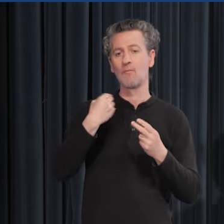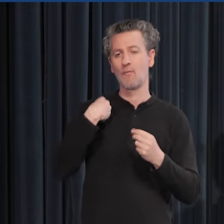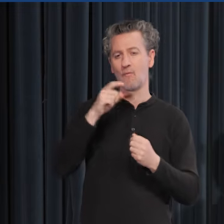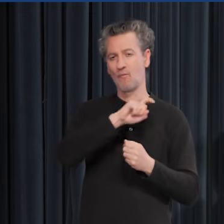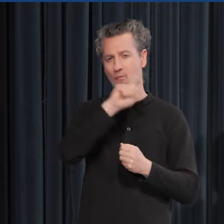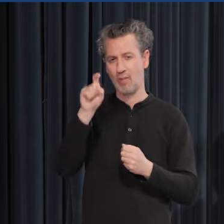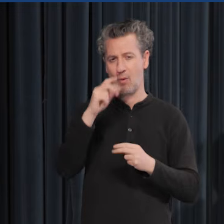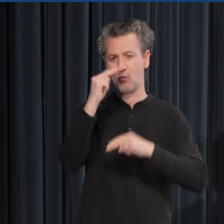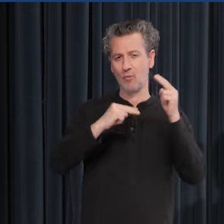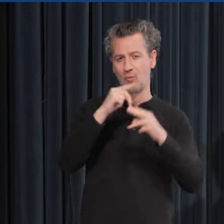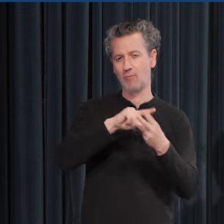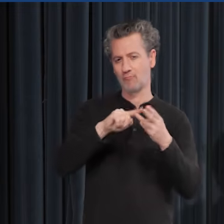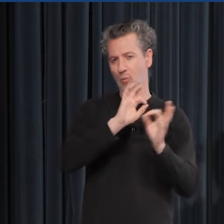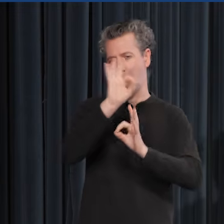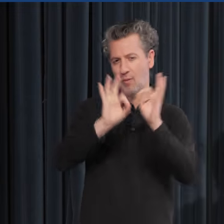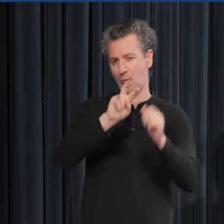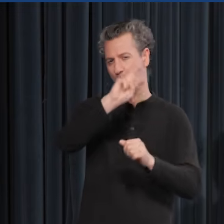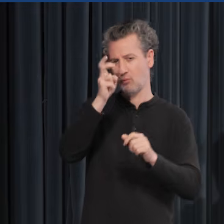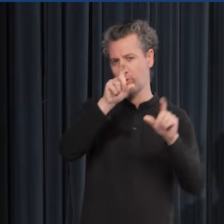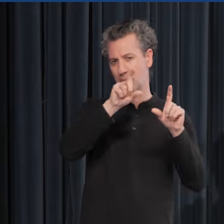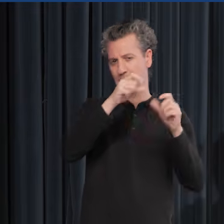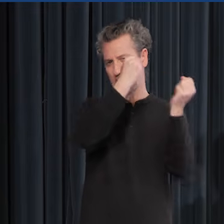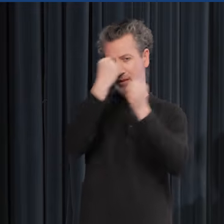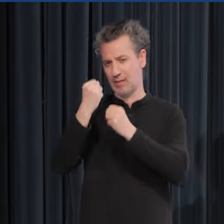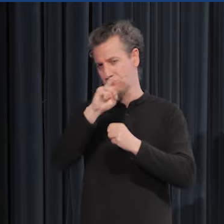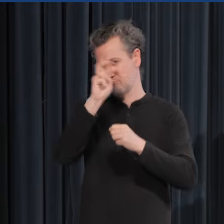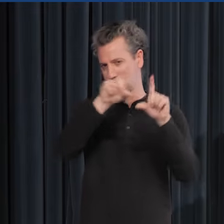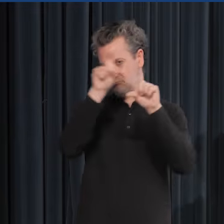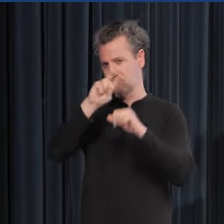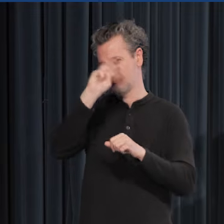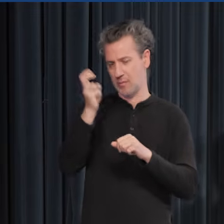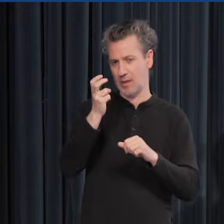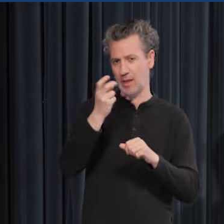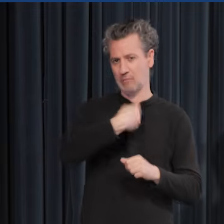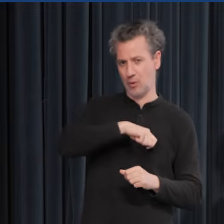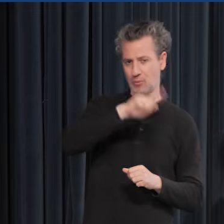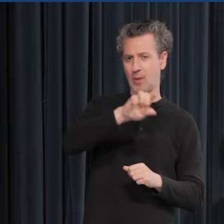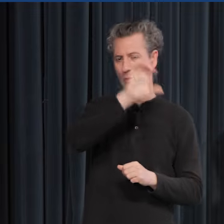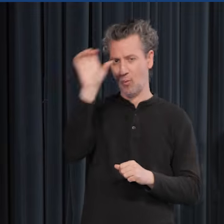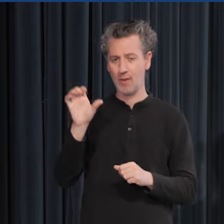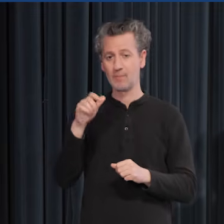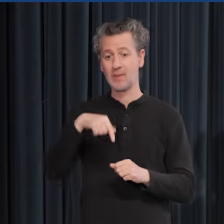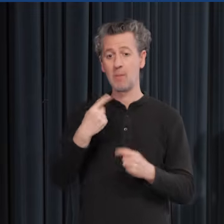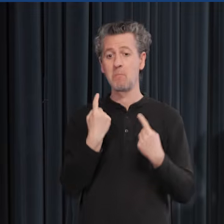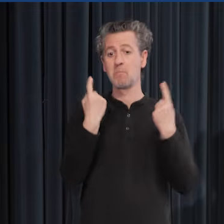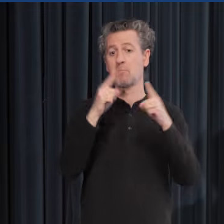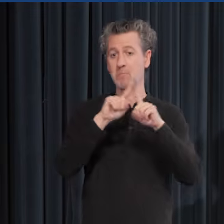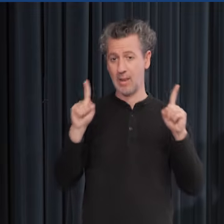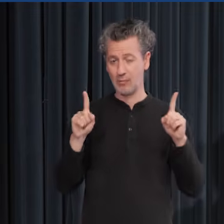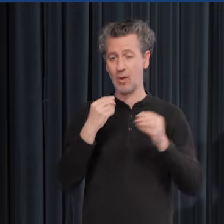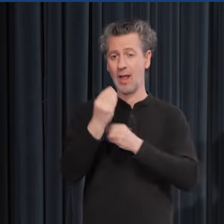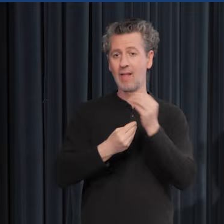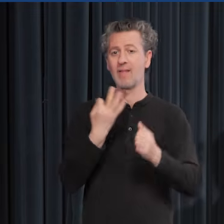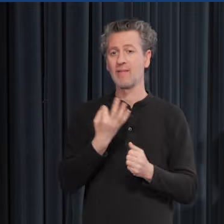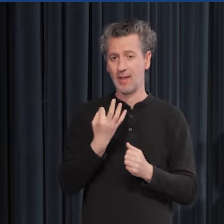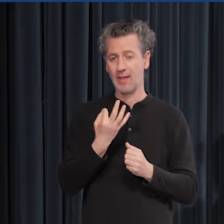otras entidades españolas y otras entidades a nivel europeo. Y lo que hemos hecho este primer año es intentar precisamente ver cuáles